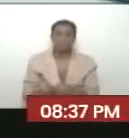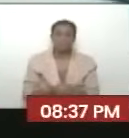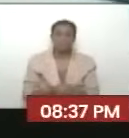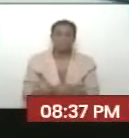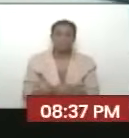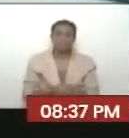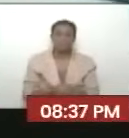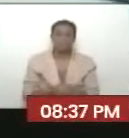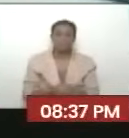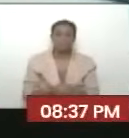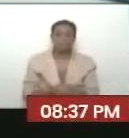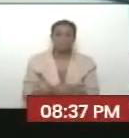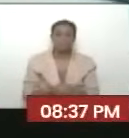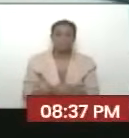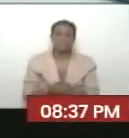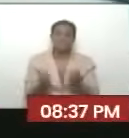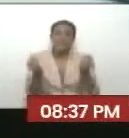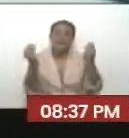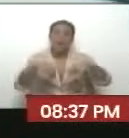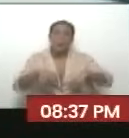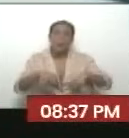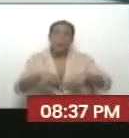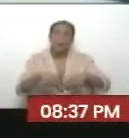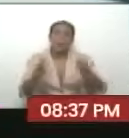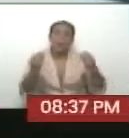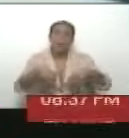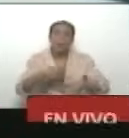three. ¿Cómo se dice consenso en inglés? Consens.